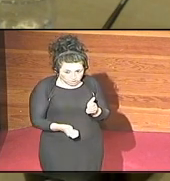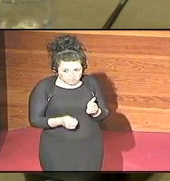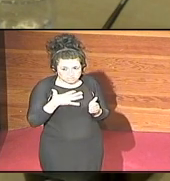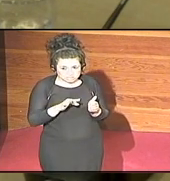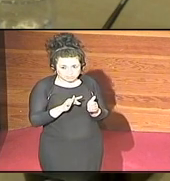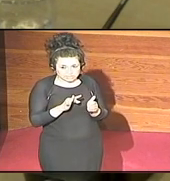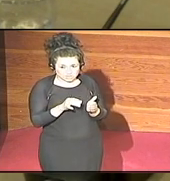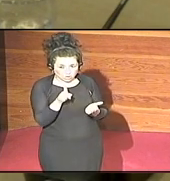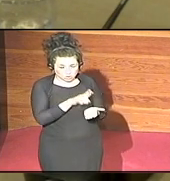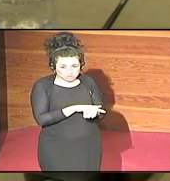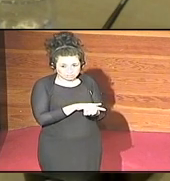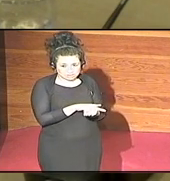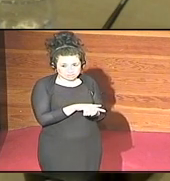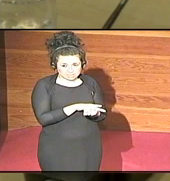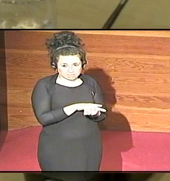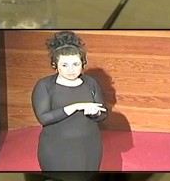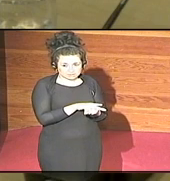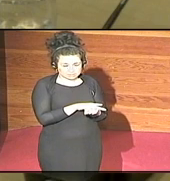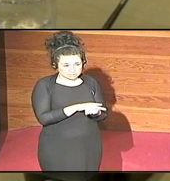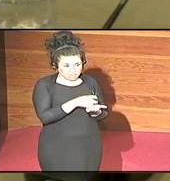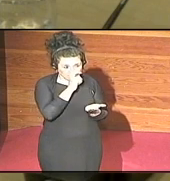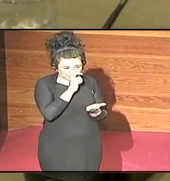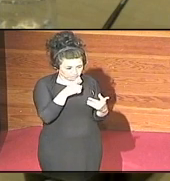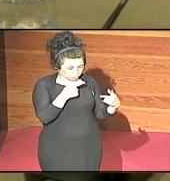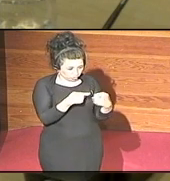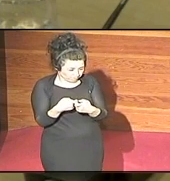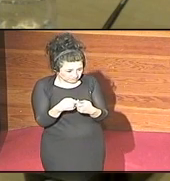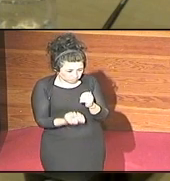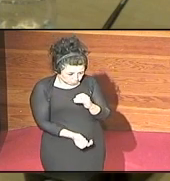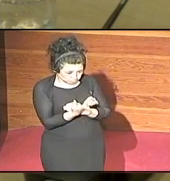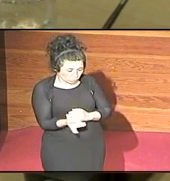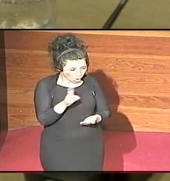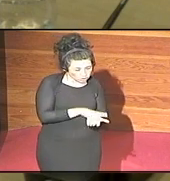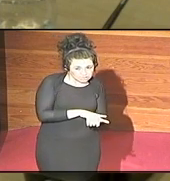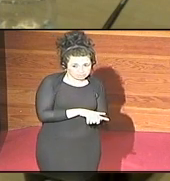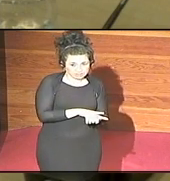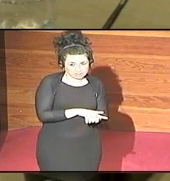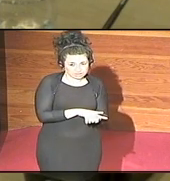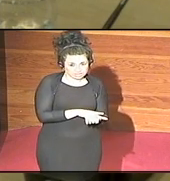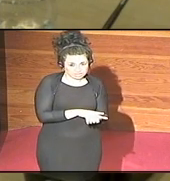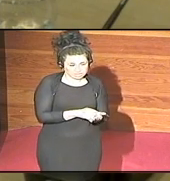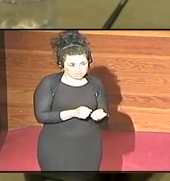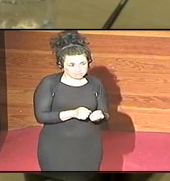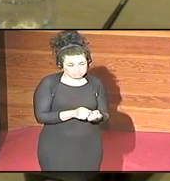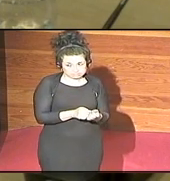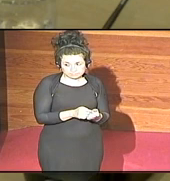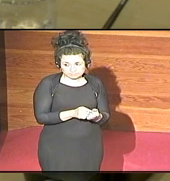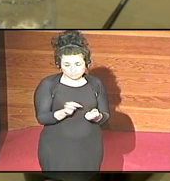reactivar estos antiguos conflictos que quizás estén latentes o incluso